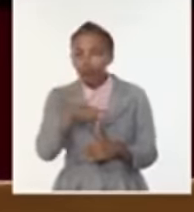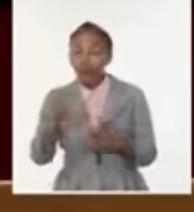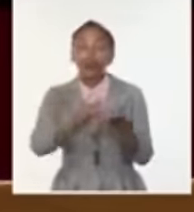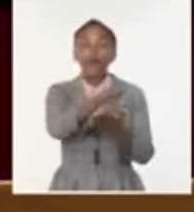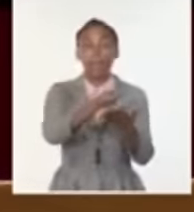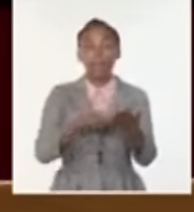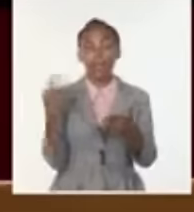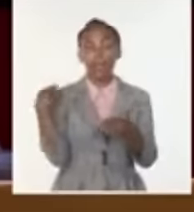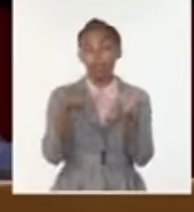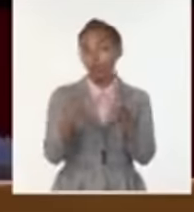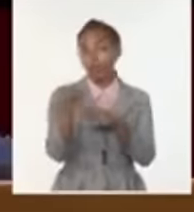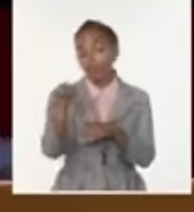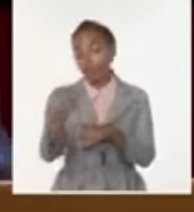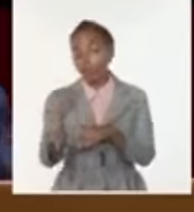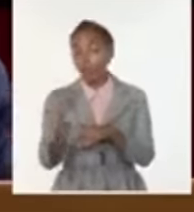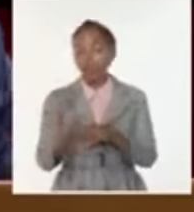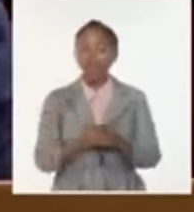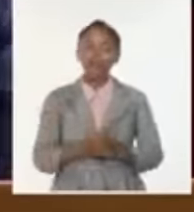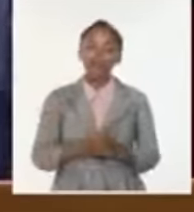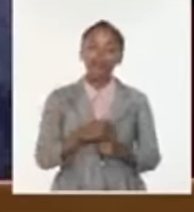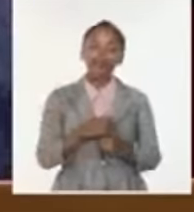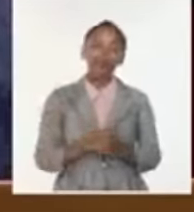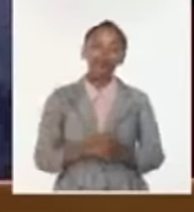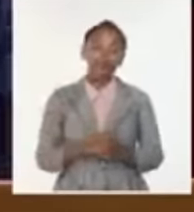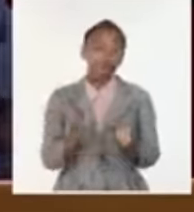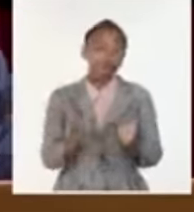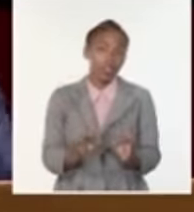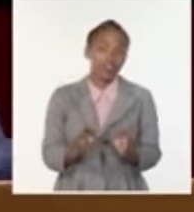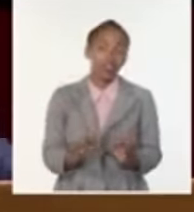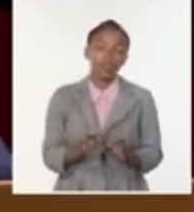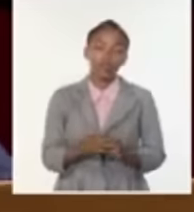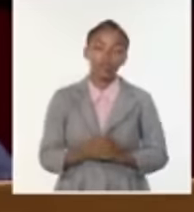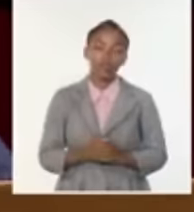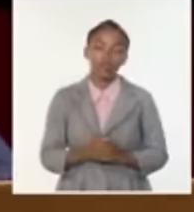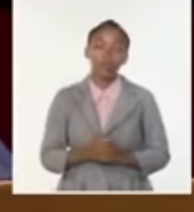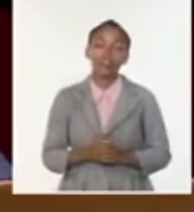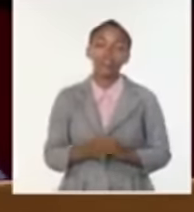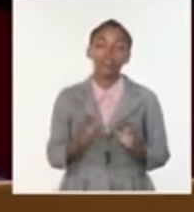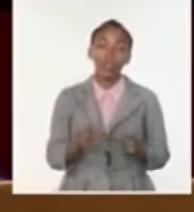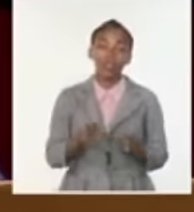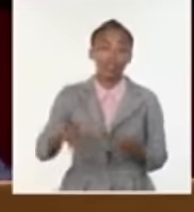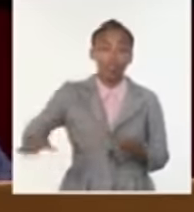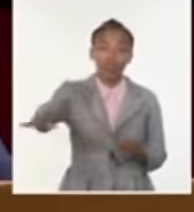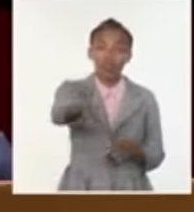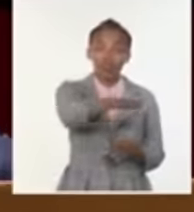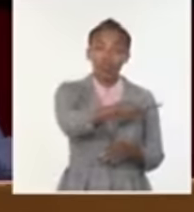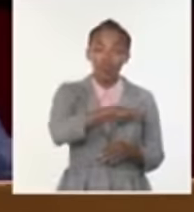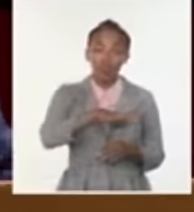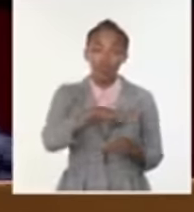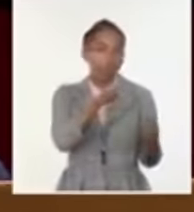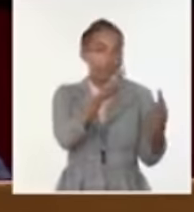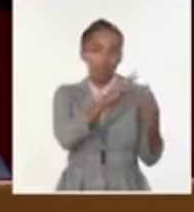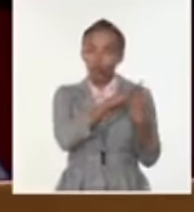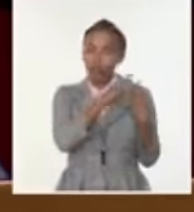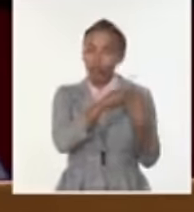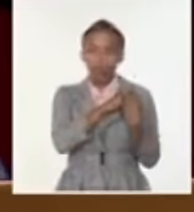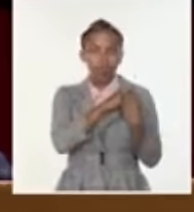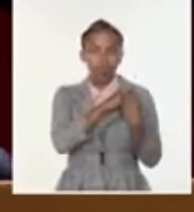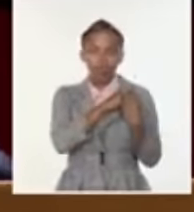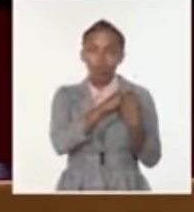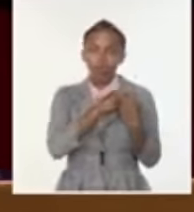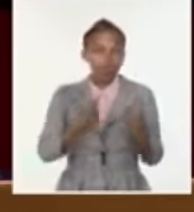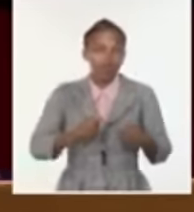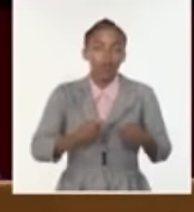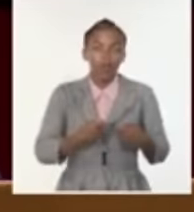oye, la prioridad de cara al pueblo es esta. Es esta. Por tanto, todo el mundo nos vamos a sumar a este combate. Y así